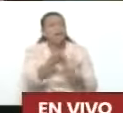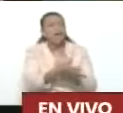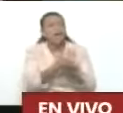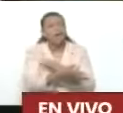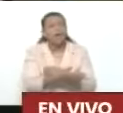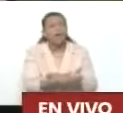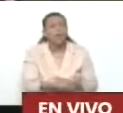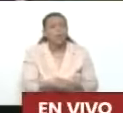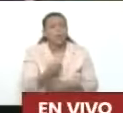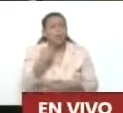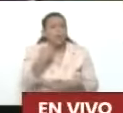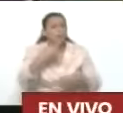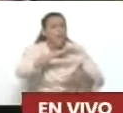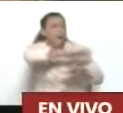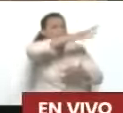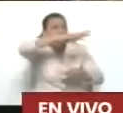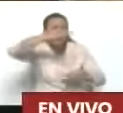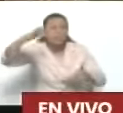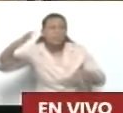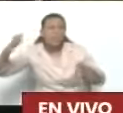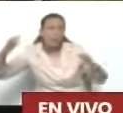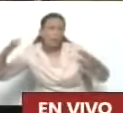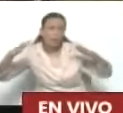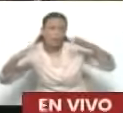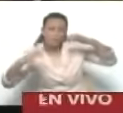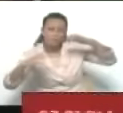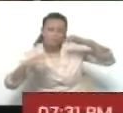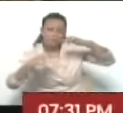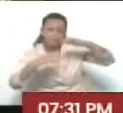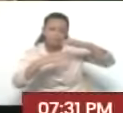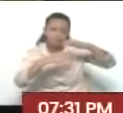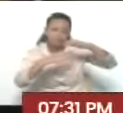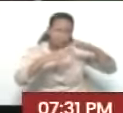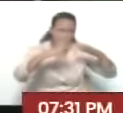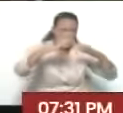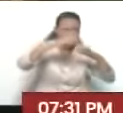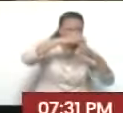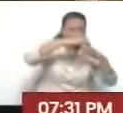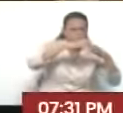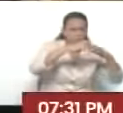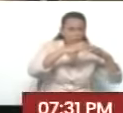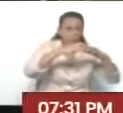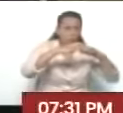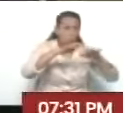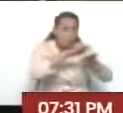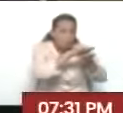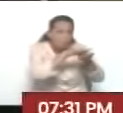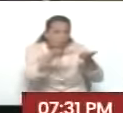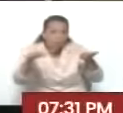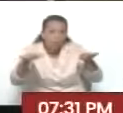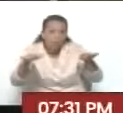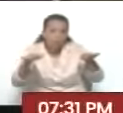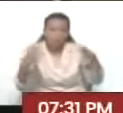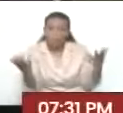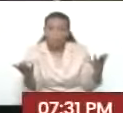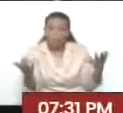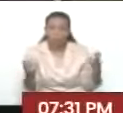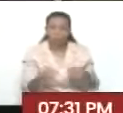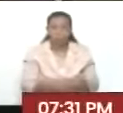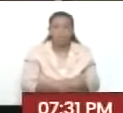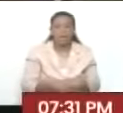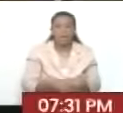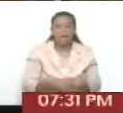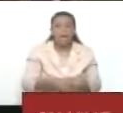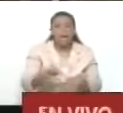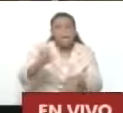las montañas y las multitudes se unen por la base. Entonces, como que cuando nos horizontalizamos, que fue la magia del 15M. Hay un